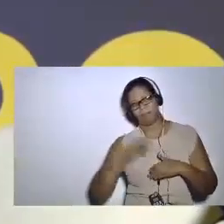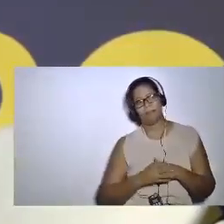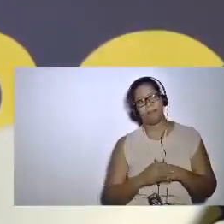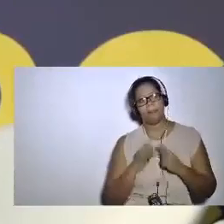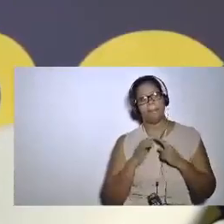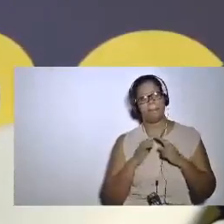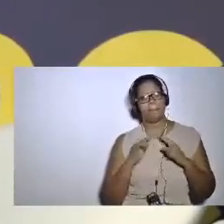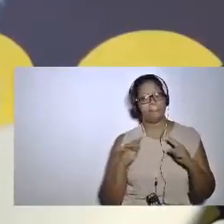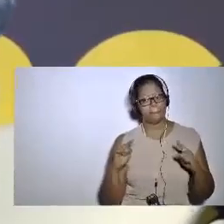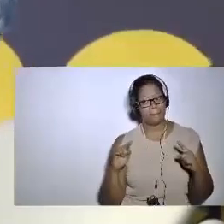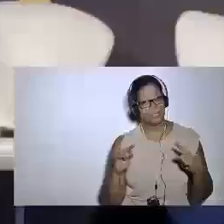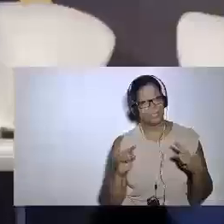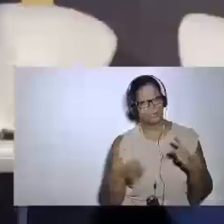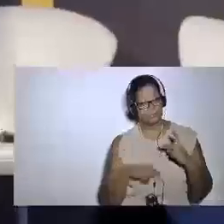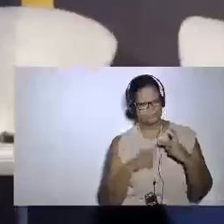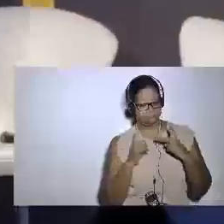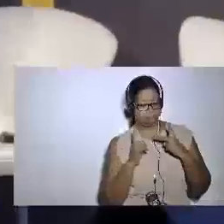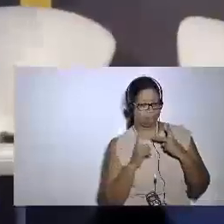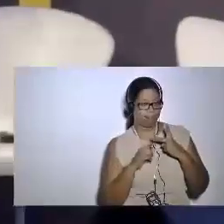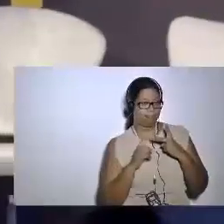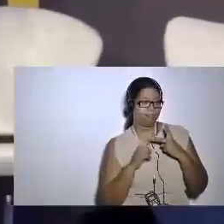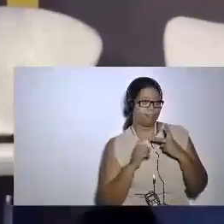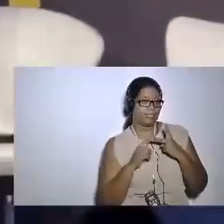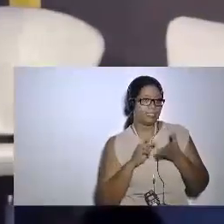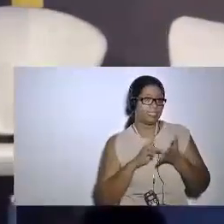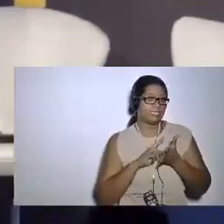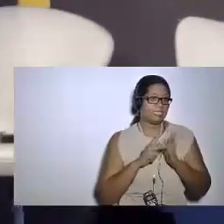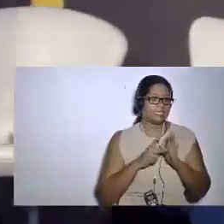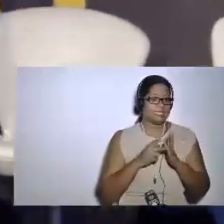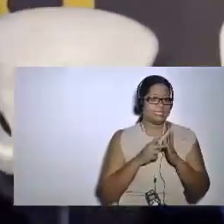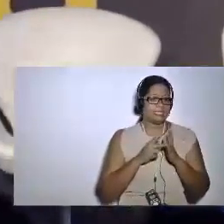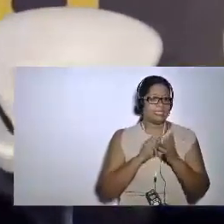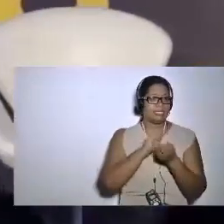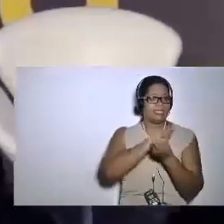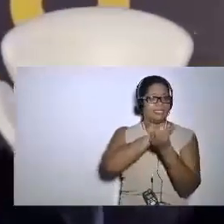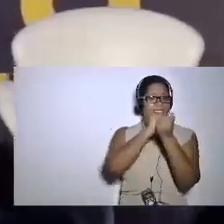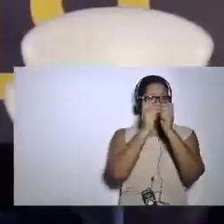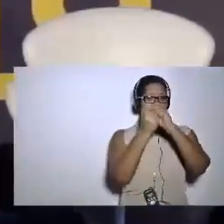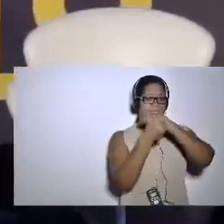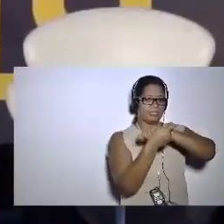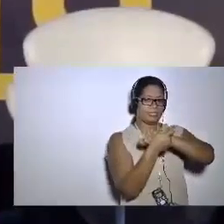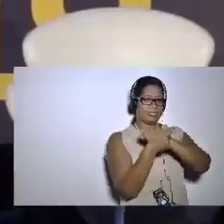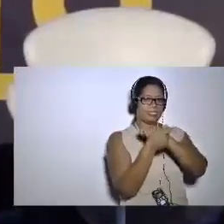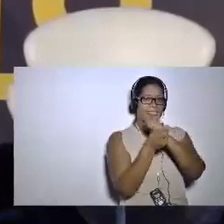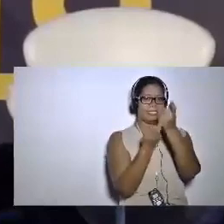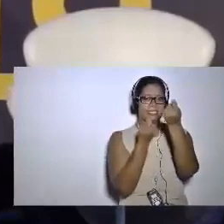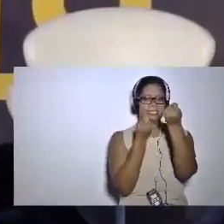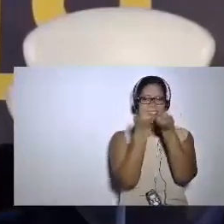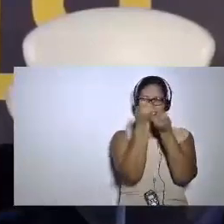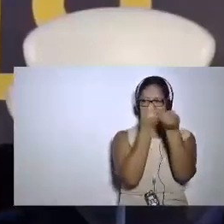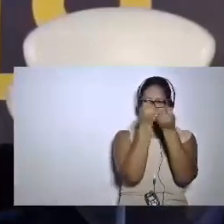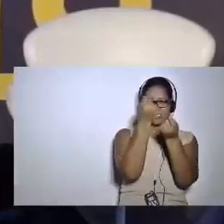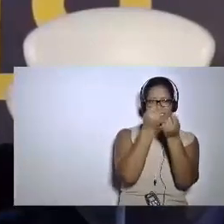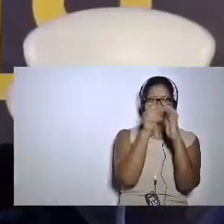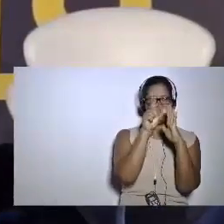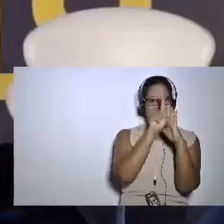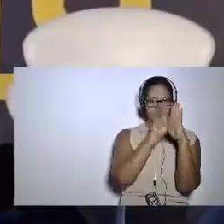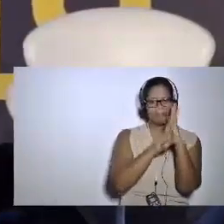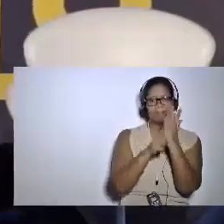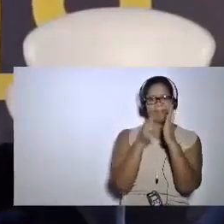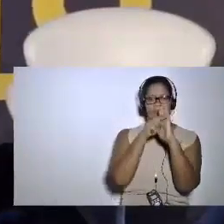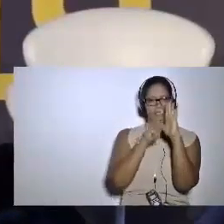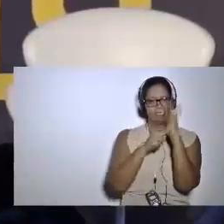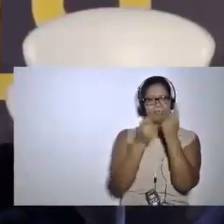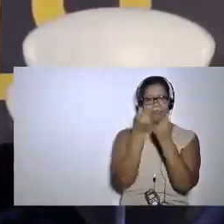región, pero también significa que nos estamos moviendo a una regulación basada en hechos, en el mundo